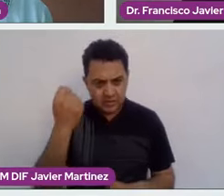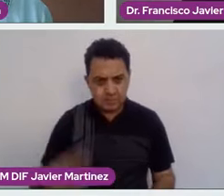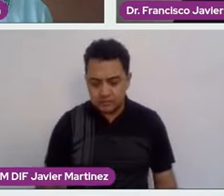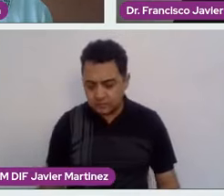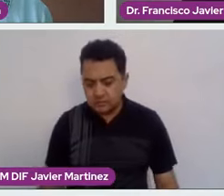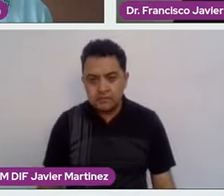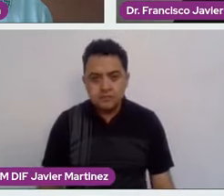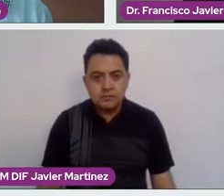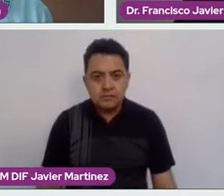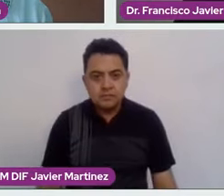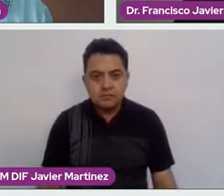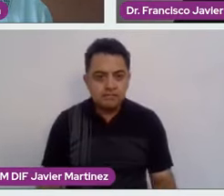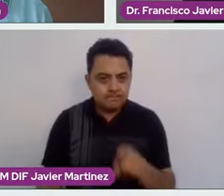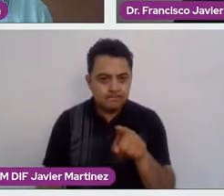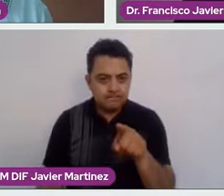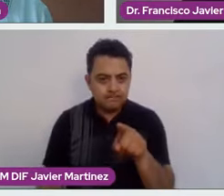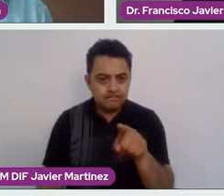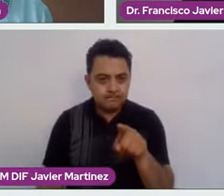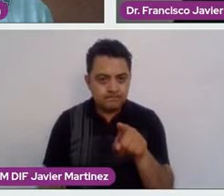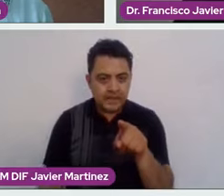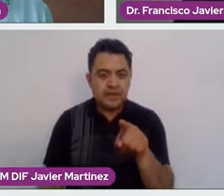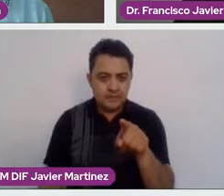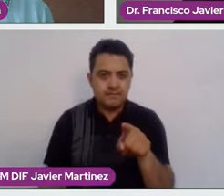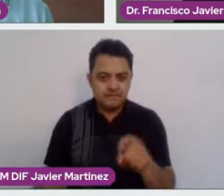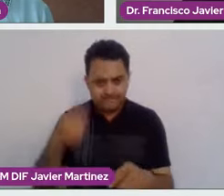Creo que aquí lo encontré. Perfecto.